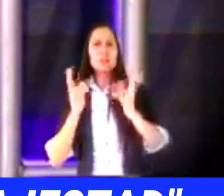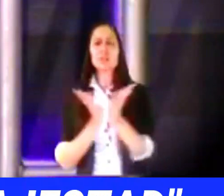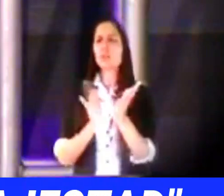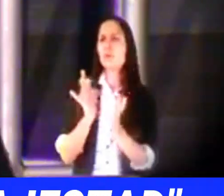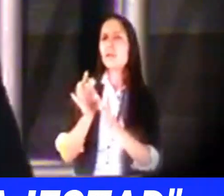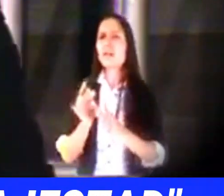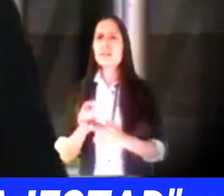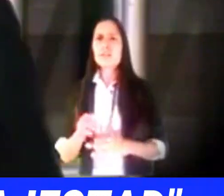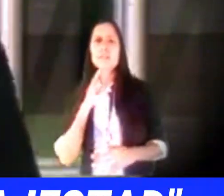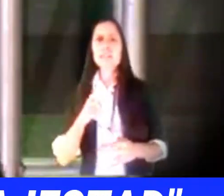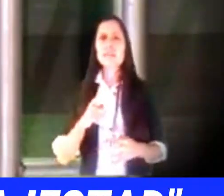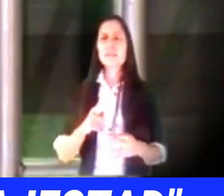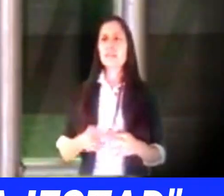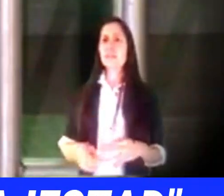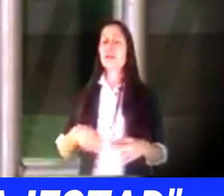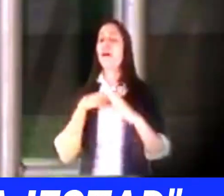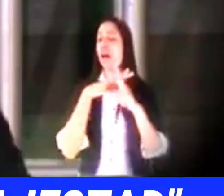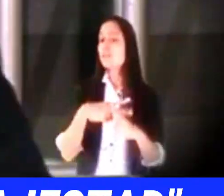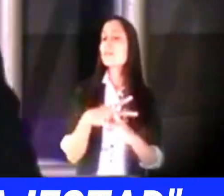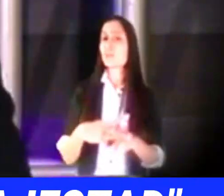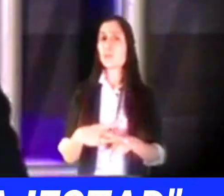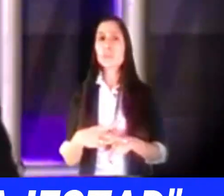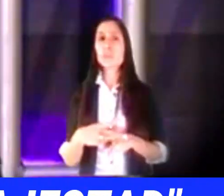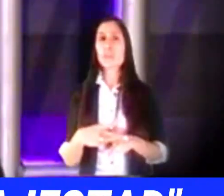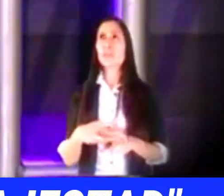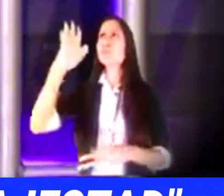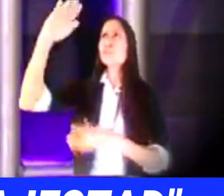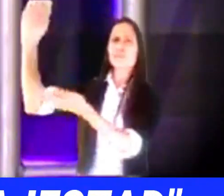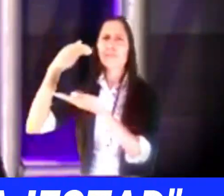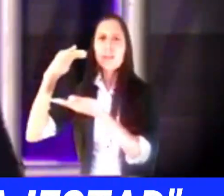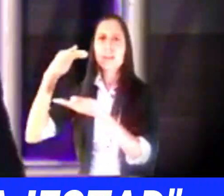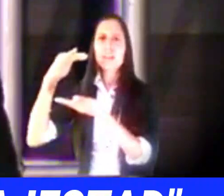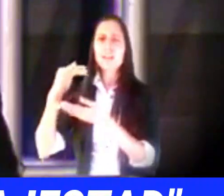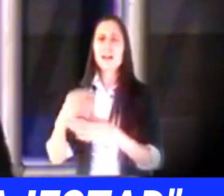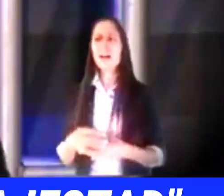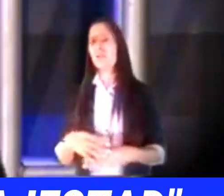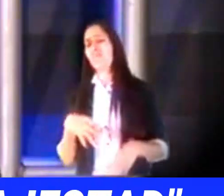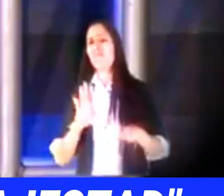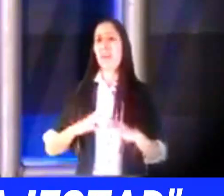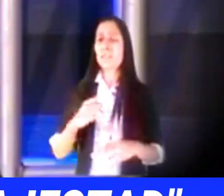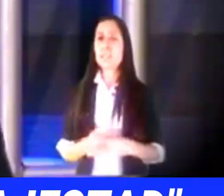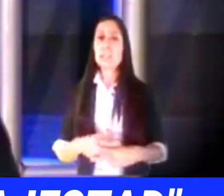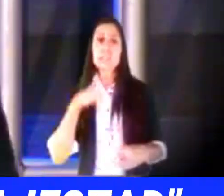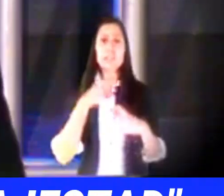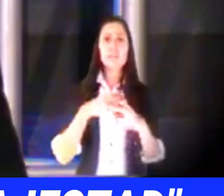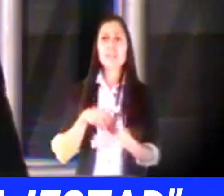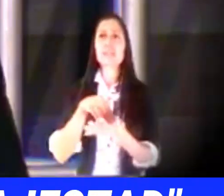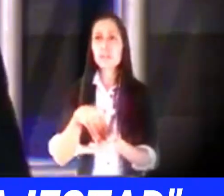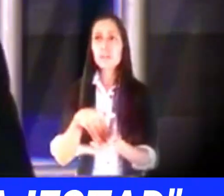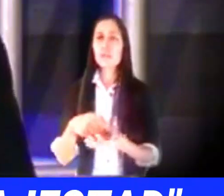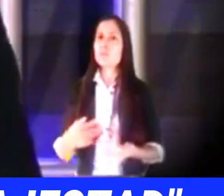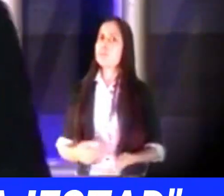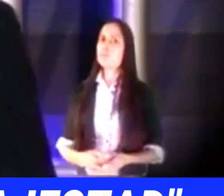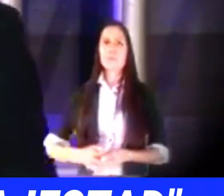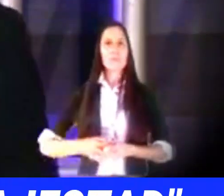fácil descuidarse y es fácil soltar, y es fácil sin duda soltar esto.